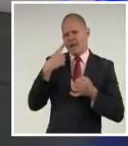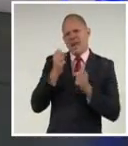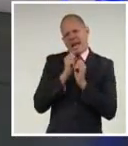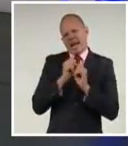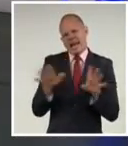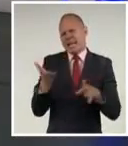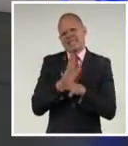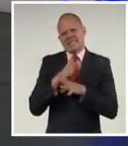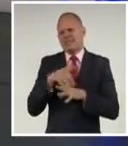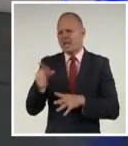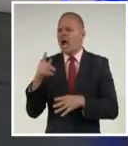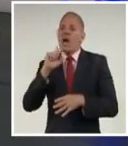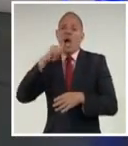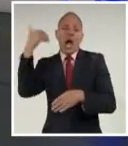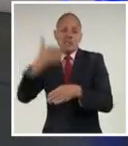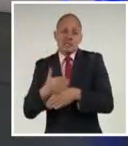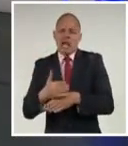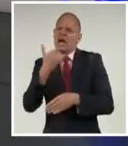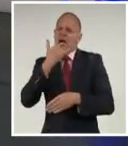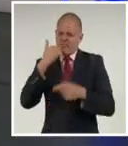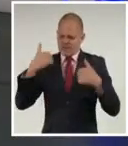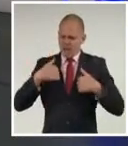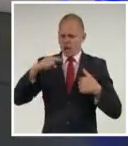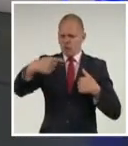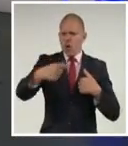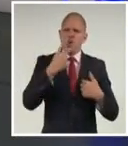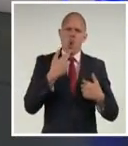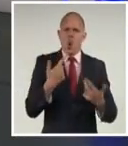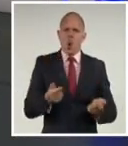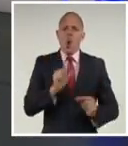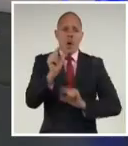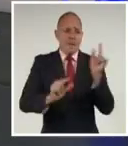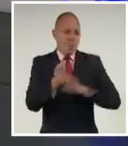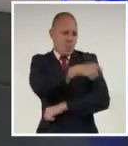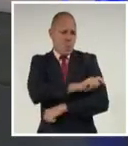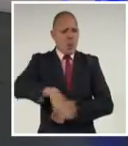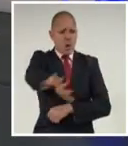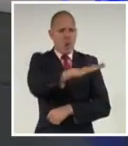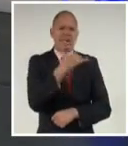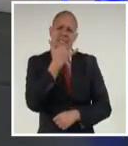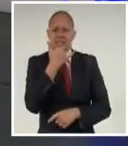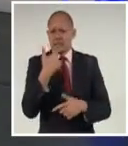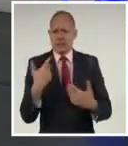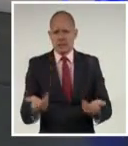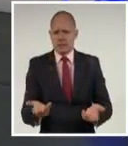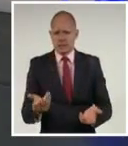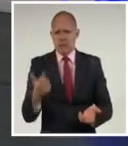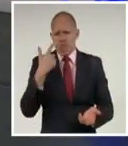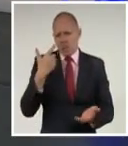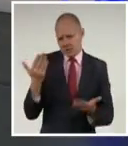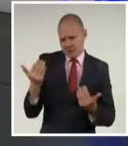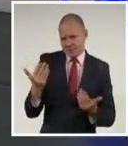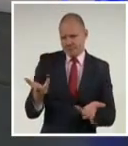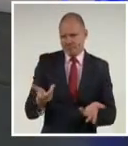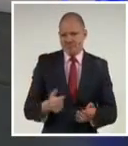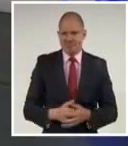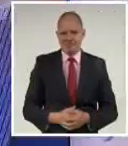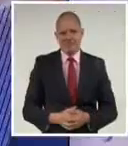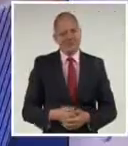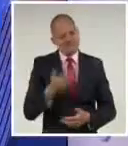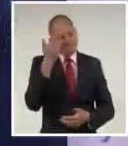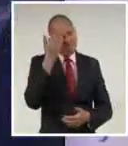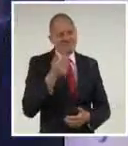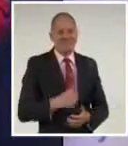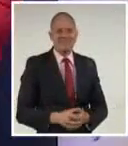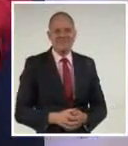día a día, con nuestra rutina, con las personas de a pie que Correcto. tanto toca, ¿verdad? Tienes la palabra. Gracias, buenas